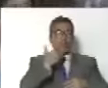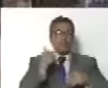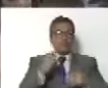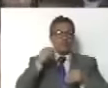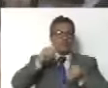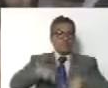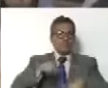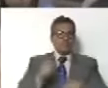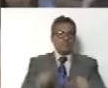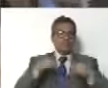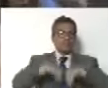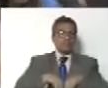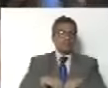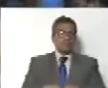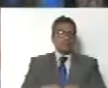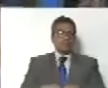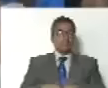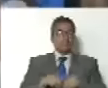el acuerdo.